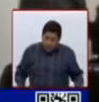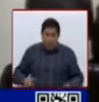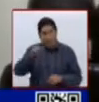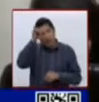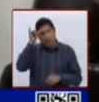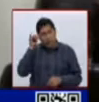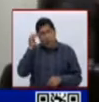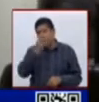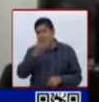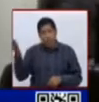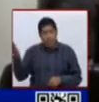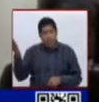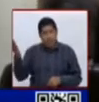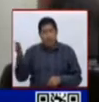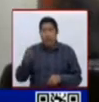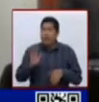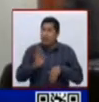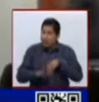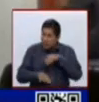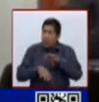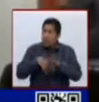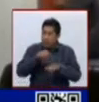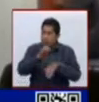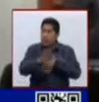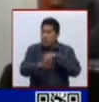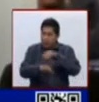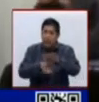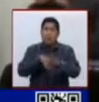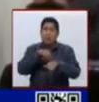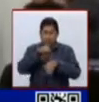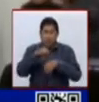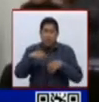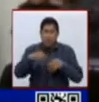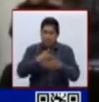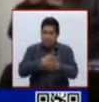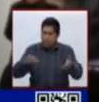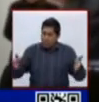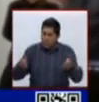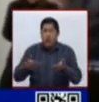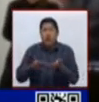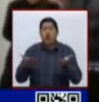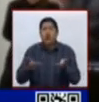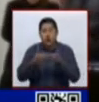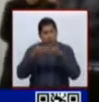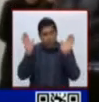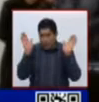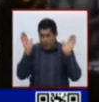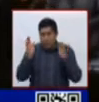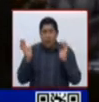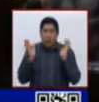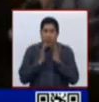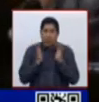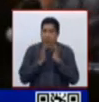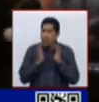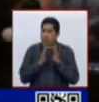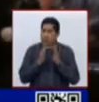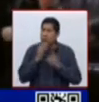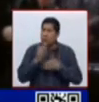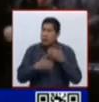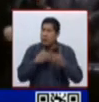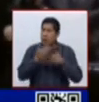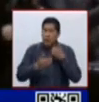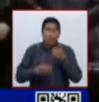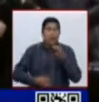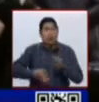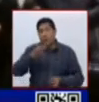ven ustedes al lado derecho, que está caminando por la sala donde se ha habilitado y está conectada para seguir el